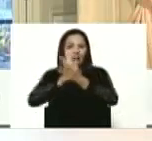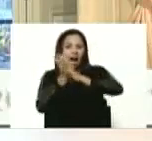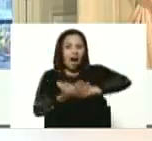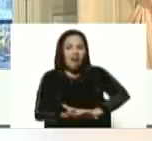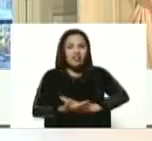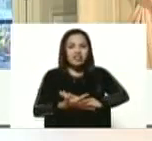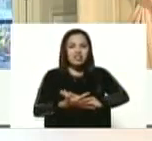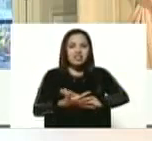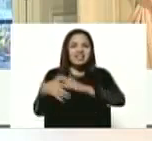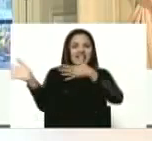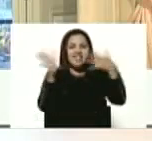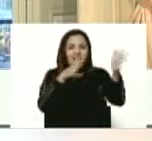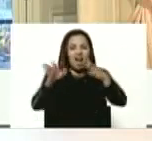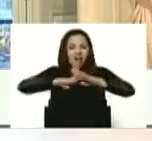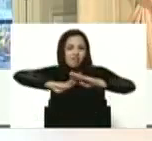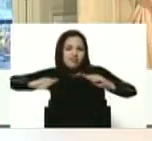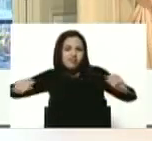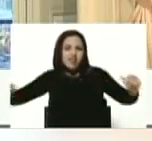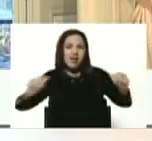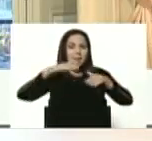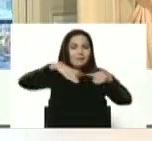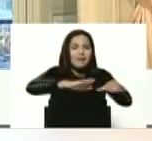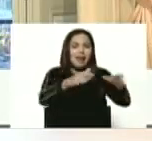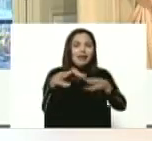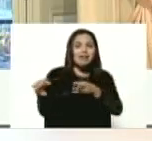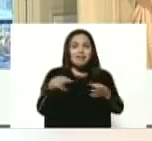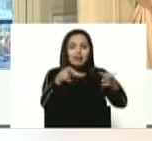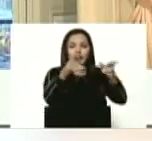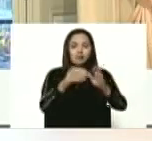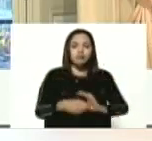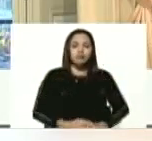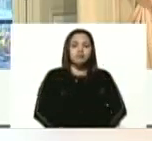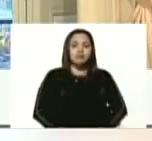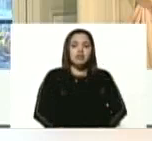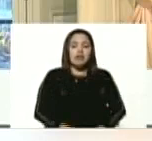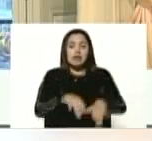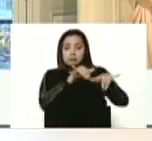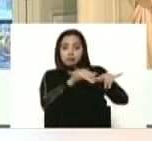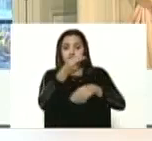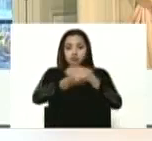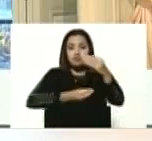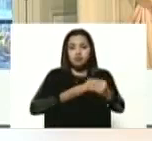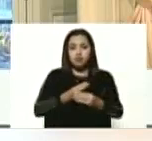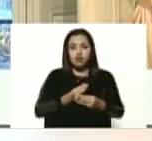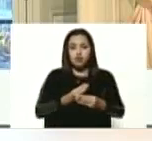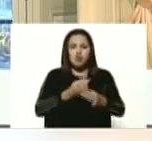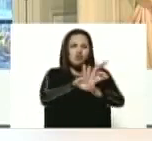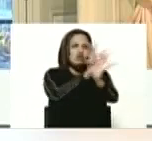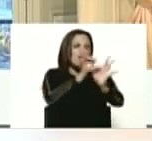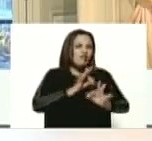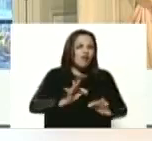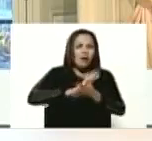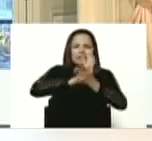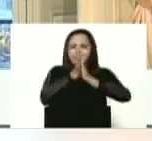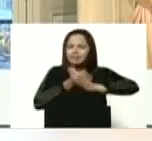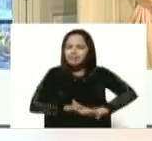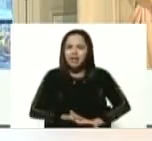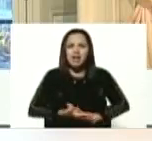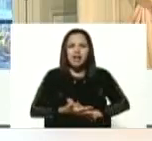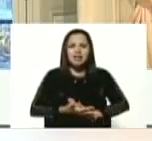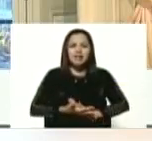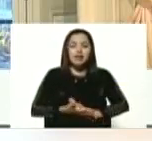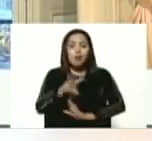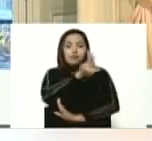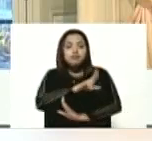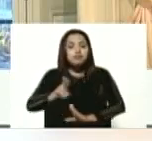de su aire, de su tierra, de sus mares, de sus ríos, por parte de un modelo destructivo, consumista